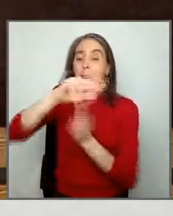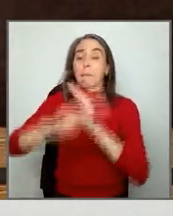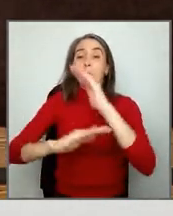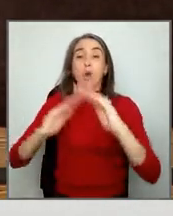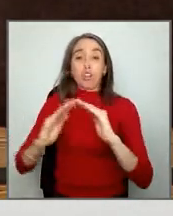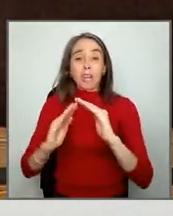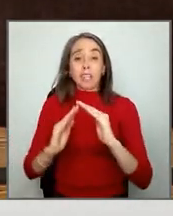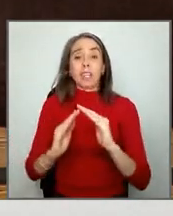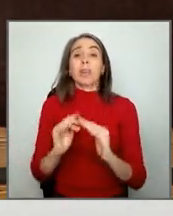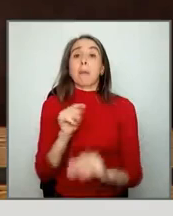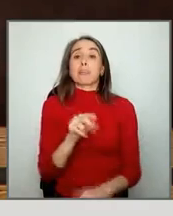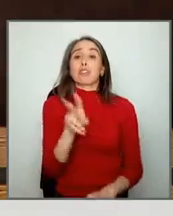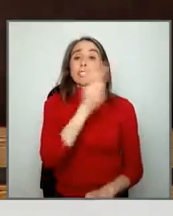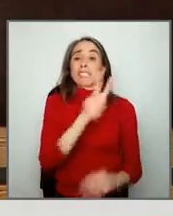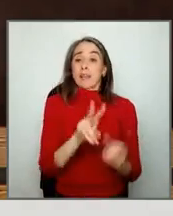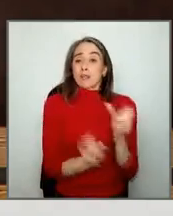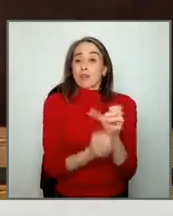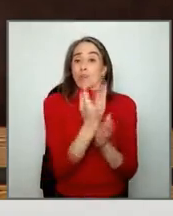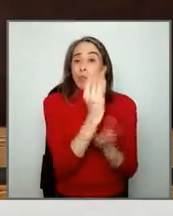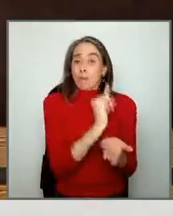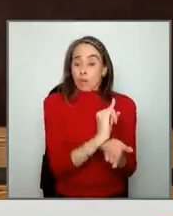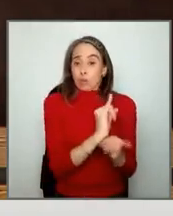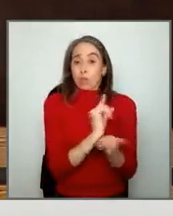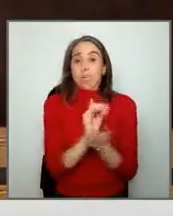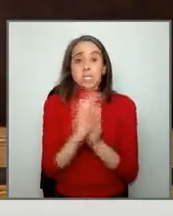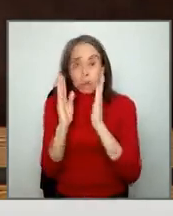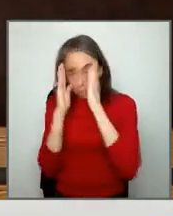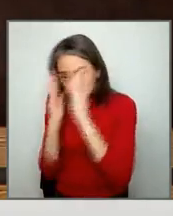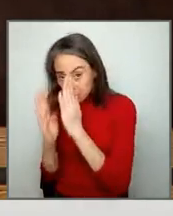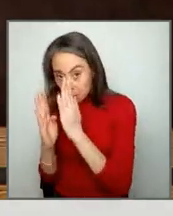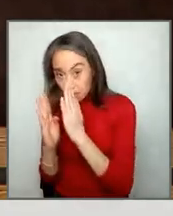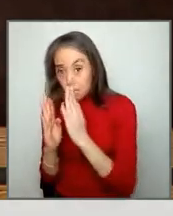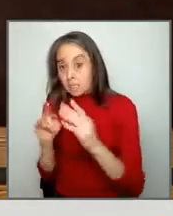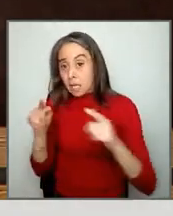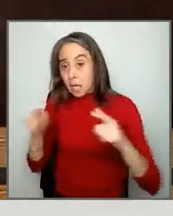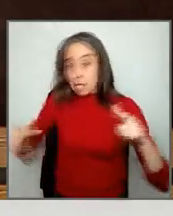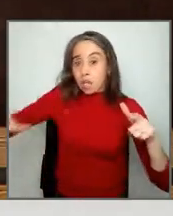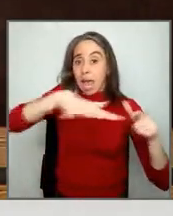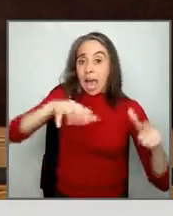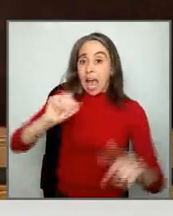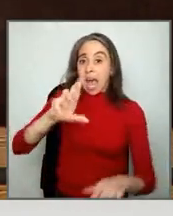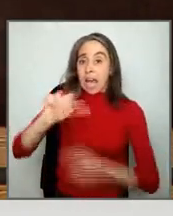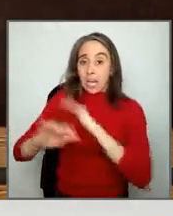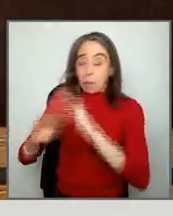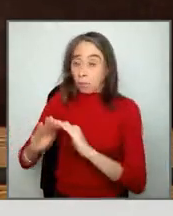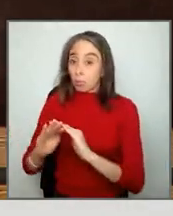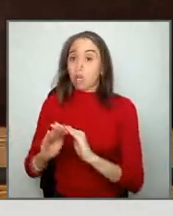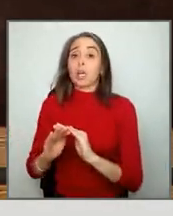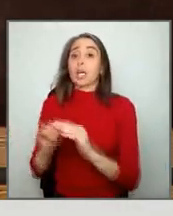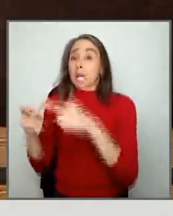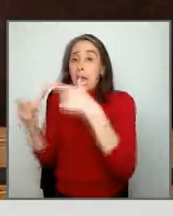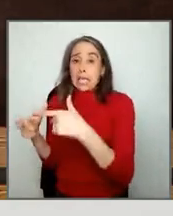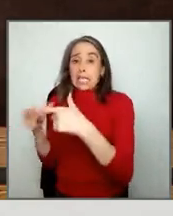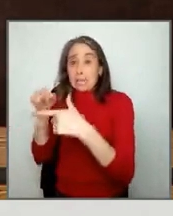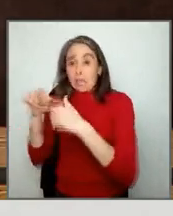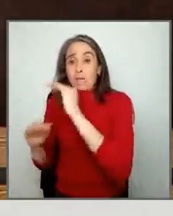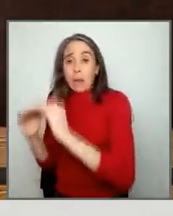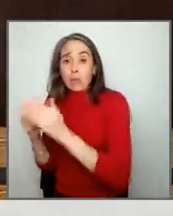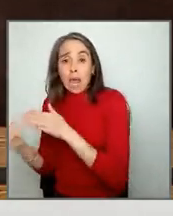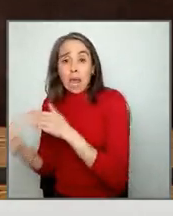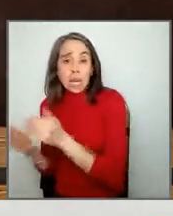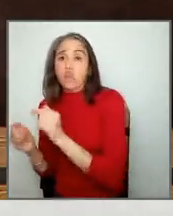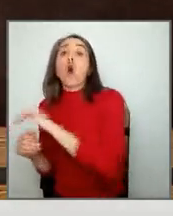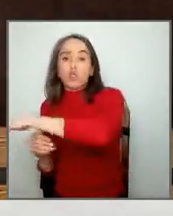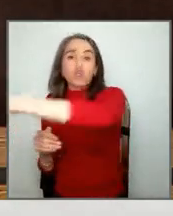también un servicio que cuida la naturaleza Más allá de las áreas protegidas va a contar con más